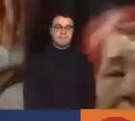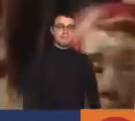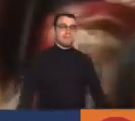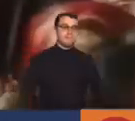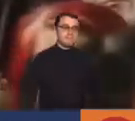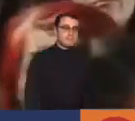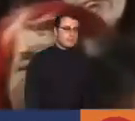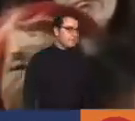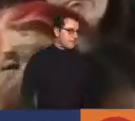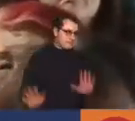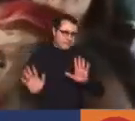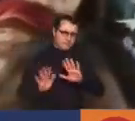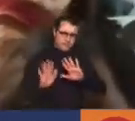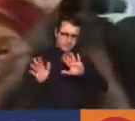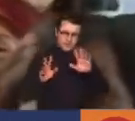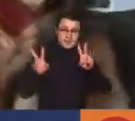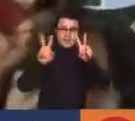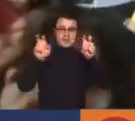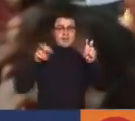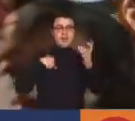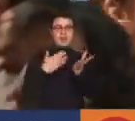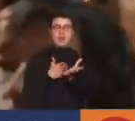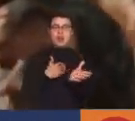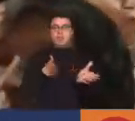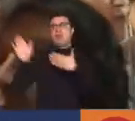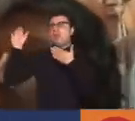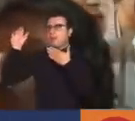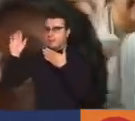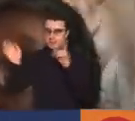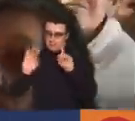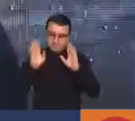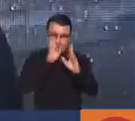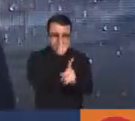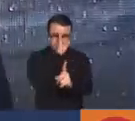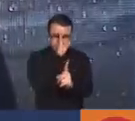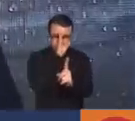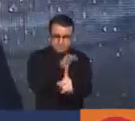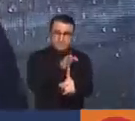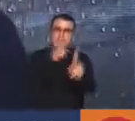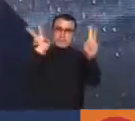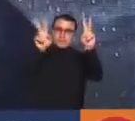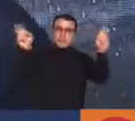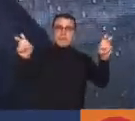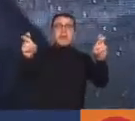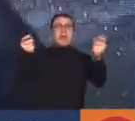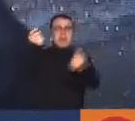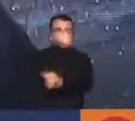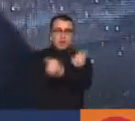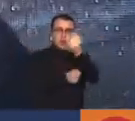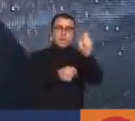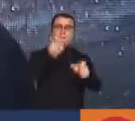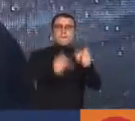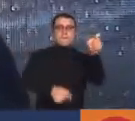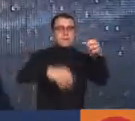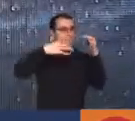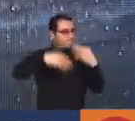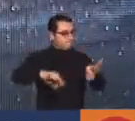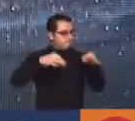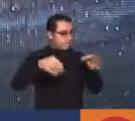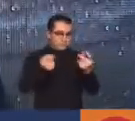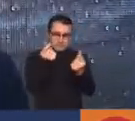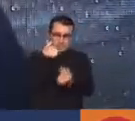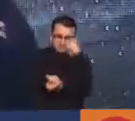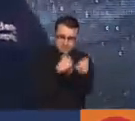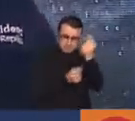yo quería concentrarme, y ya me estoy yendo en el tema de la economía popular. Ya economía